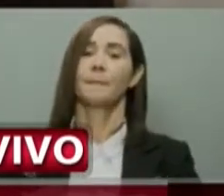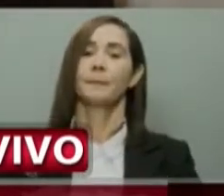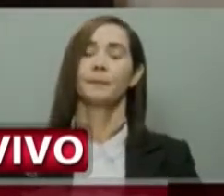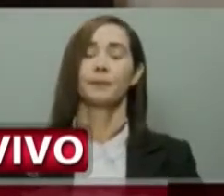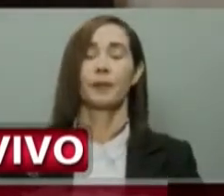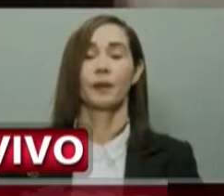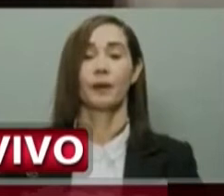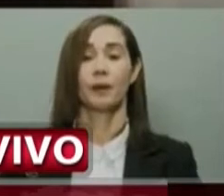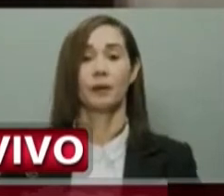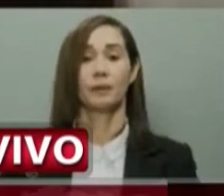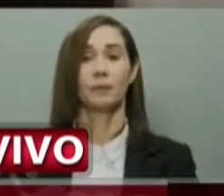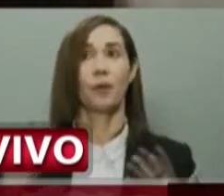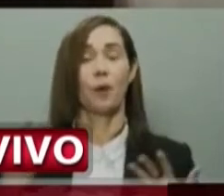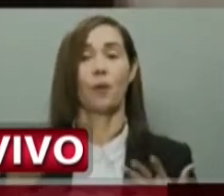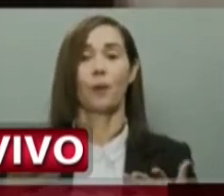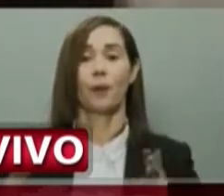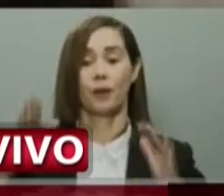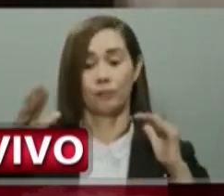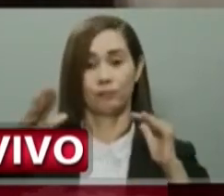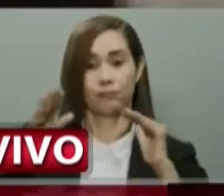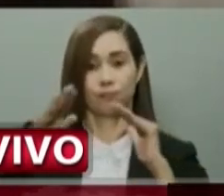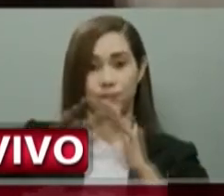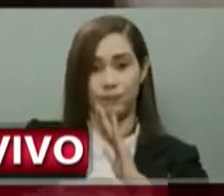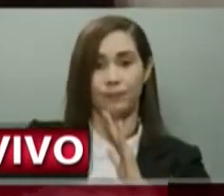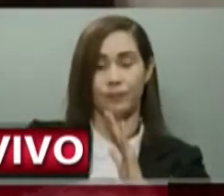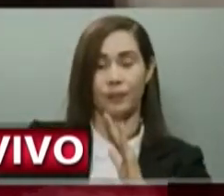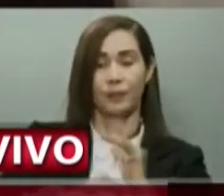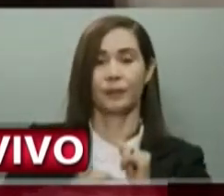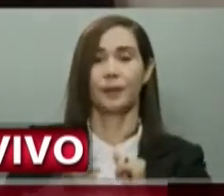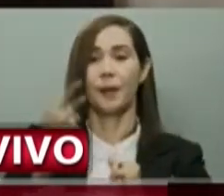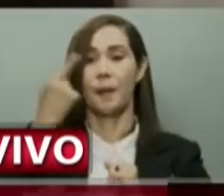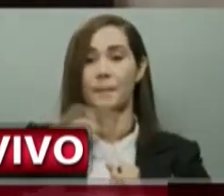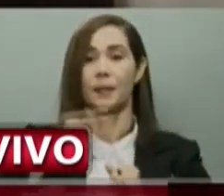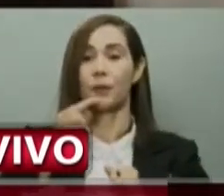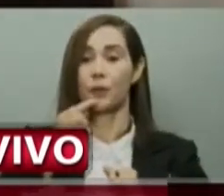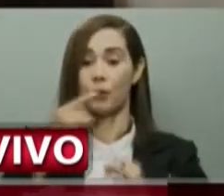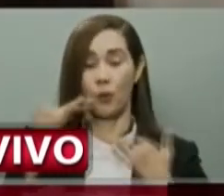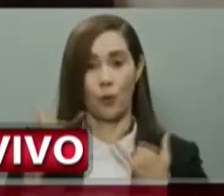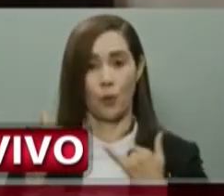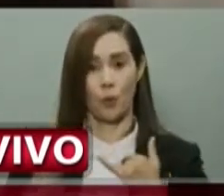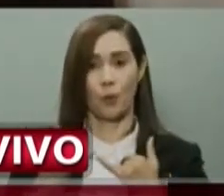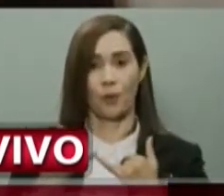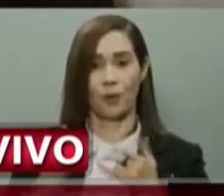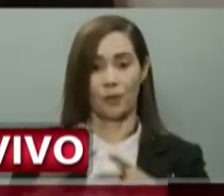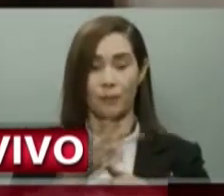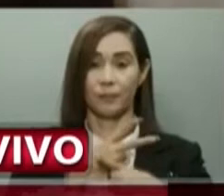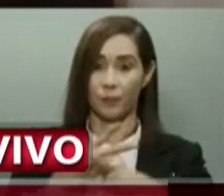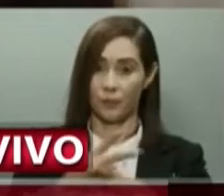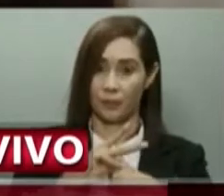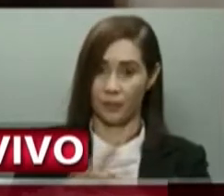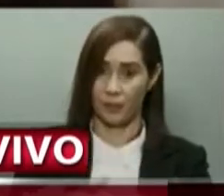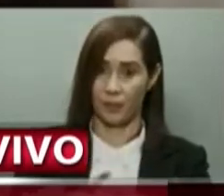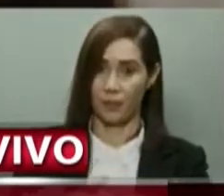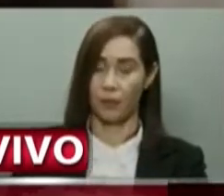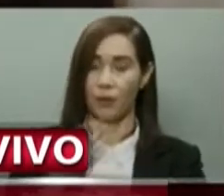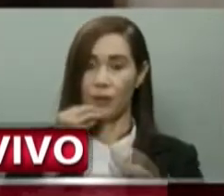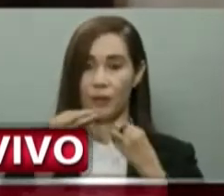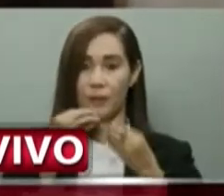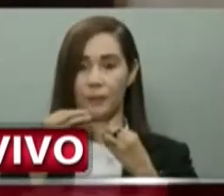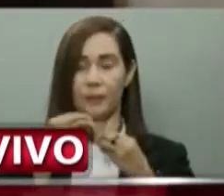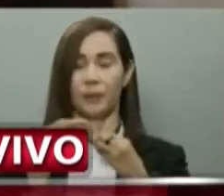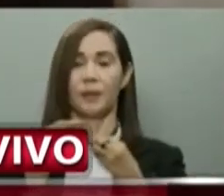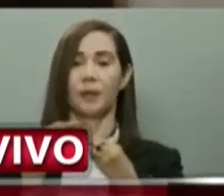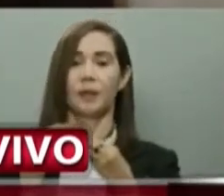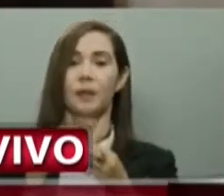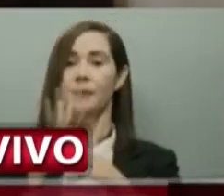y ojalá que bajen. Esa es la realidad. Pero lo que yo le garantizo hoy es que va a haber seguridad alimentaria y van